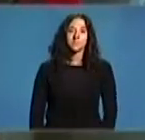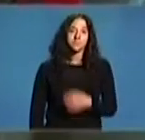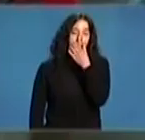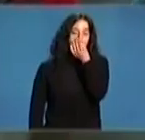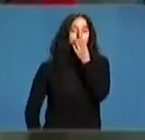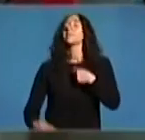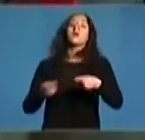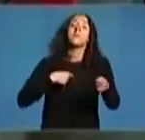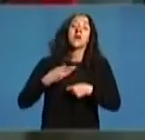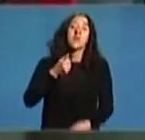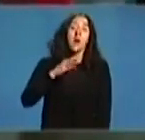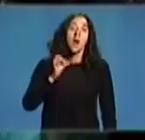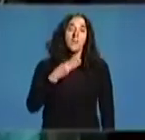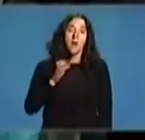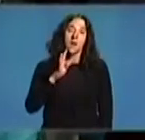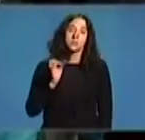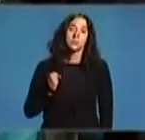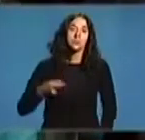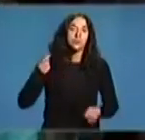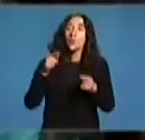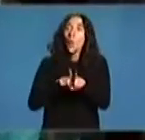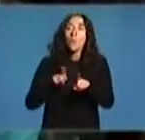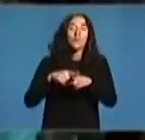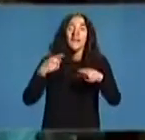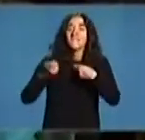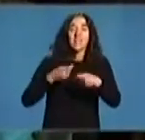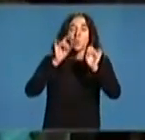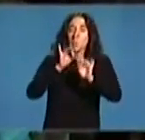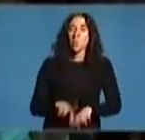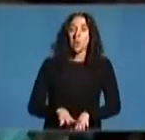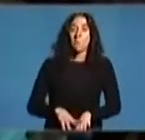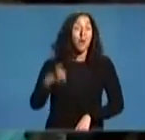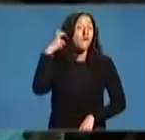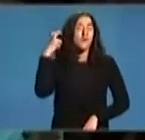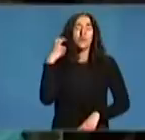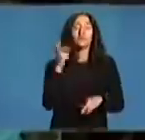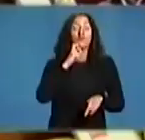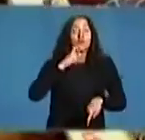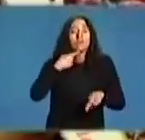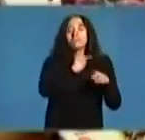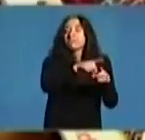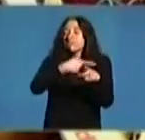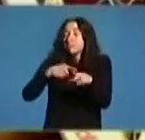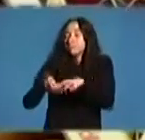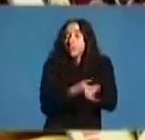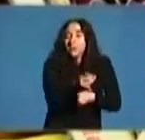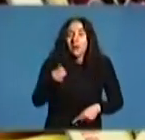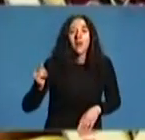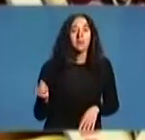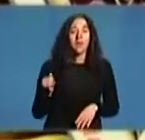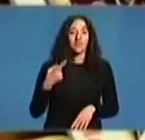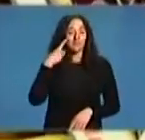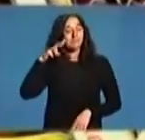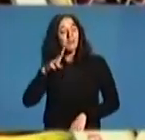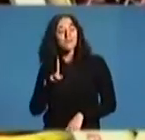A Praza de Abastos é unha auténtica feira durante estes meses. As diferentes froitas de temporada van desfilando polas froiterías para deleite da